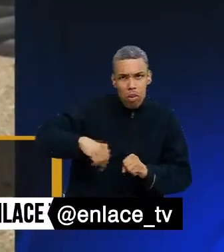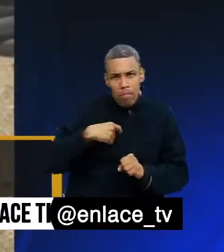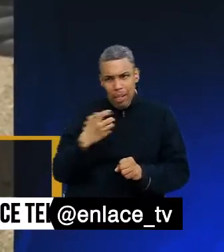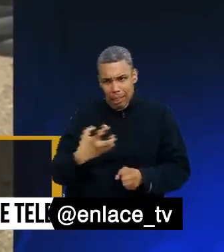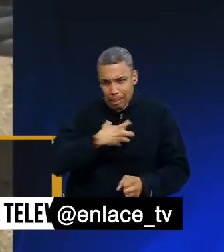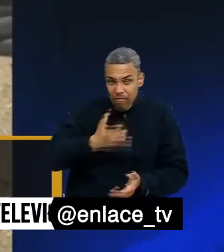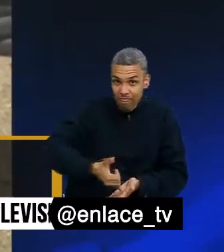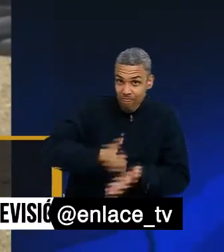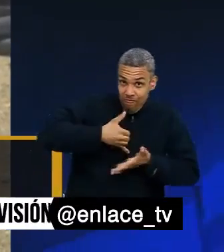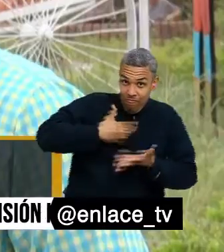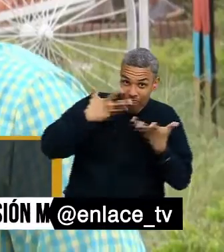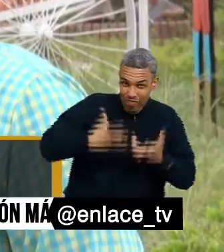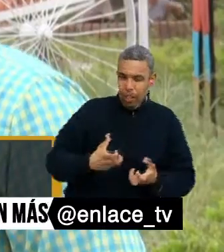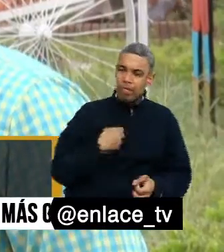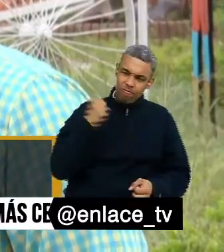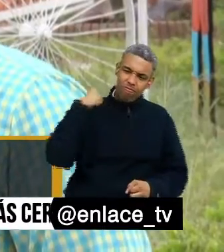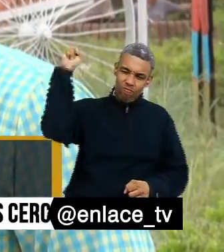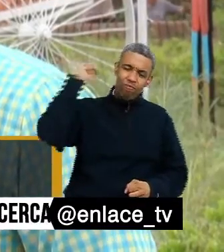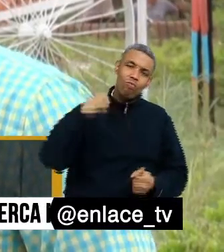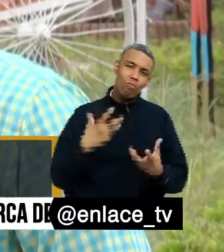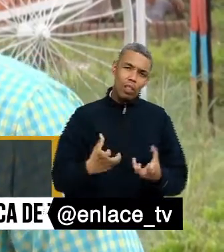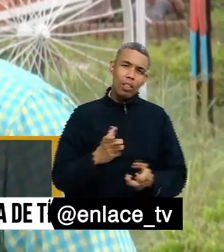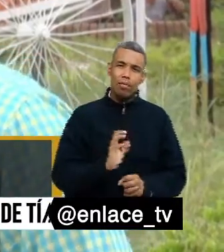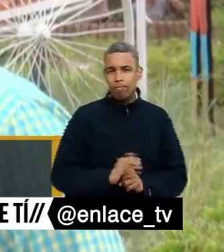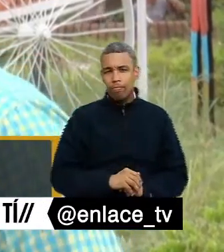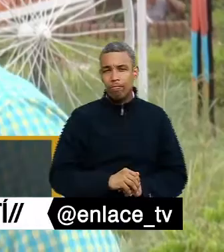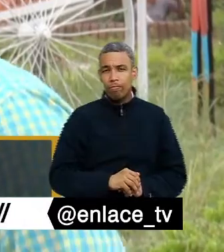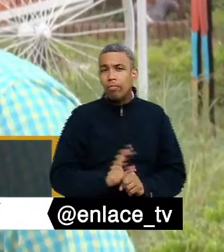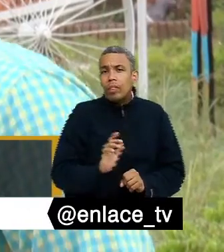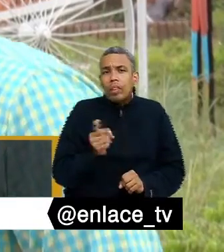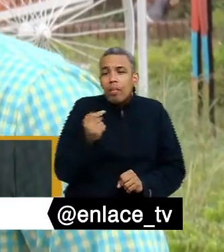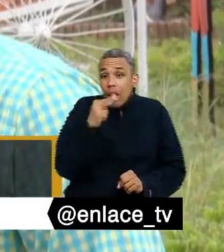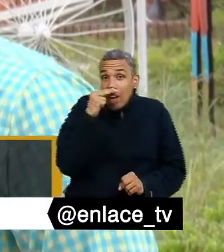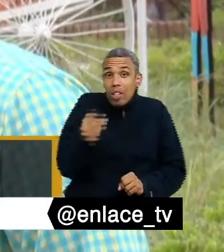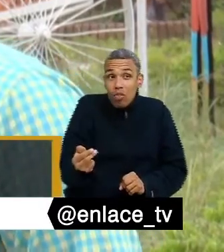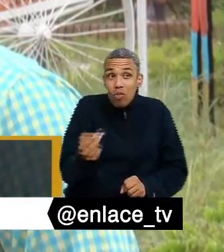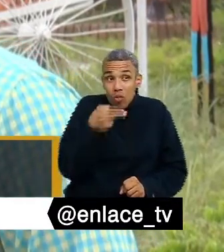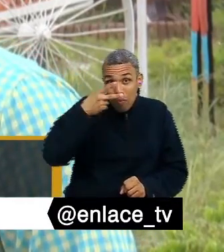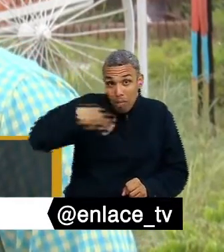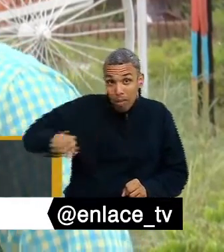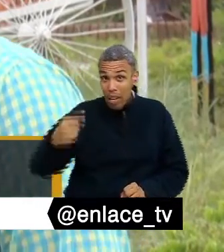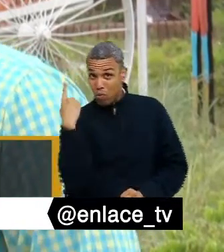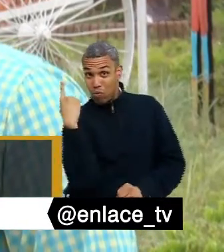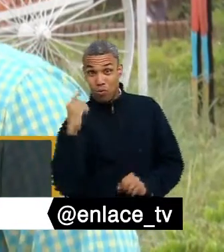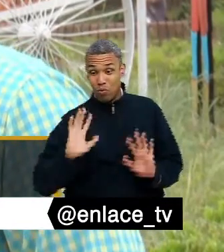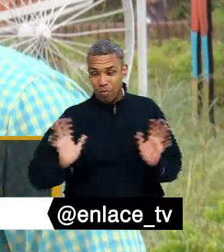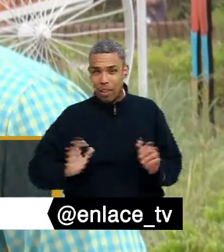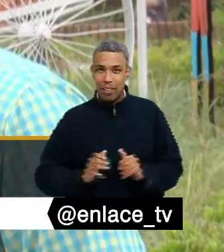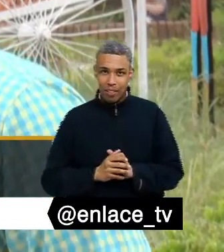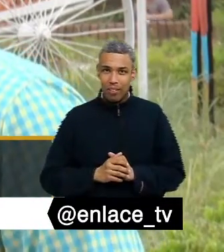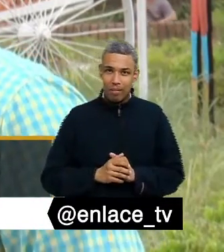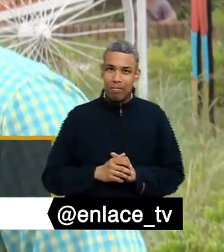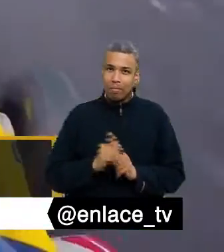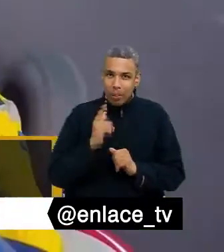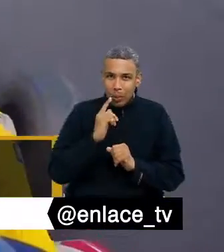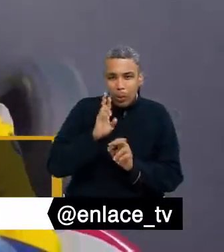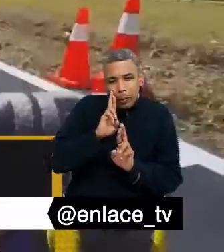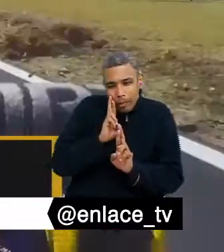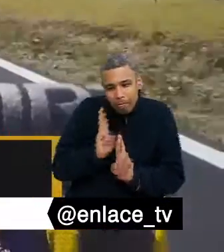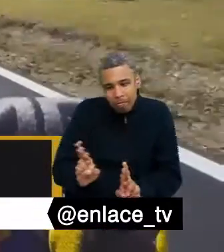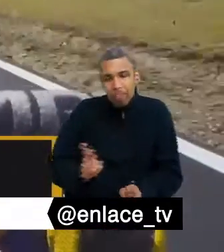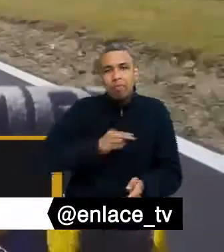es lo que queremos, traer el título para Barranca Bermeja. Somos el único representante de Santander en X30, entonces vamos a trabajar duro por conseguirlo.